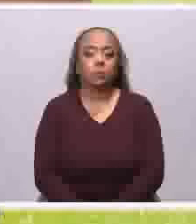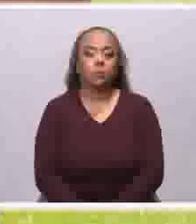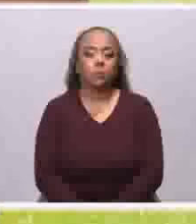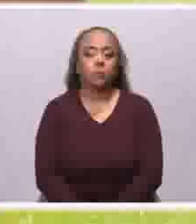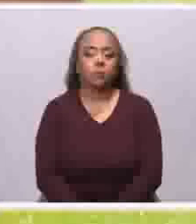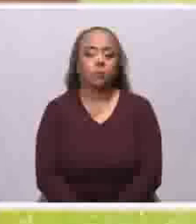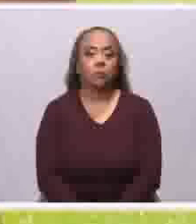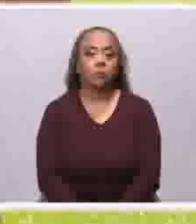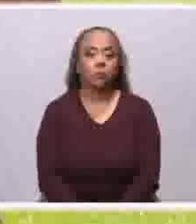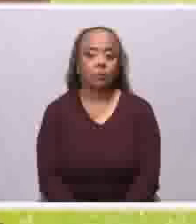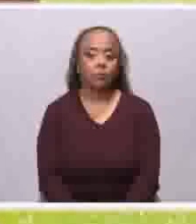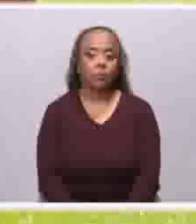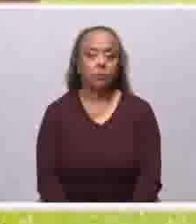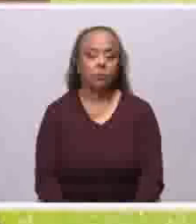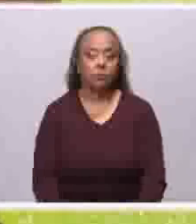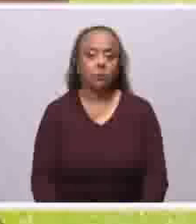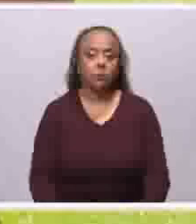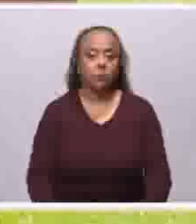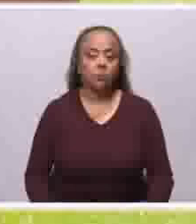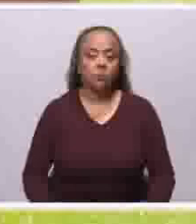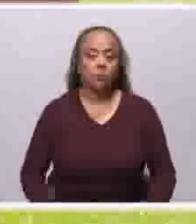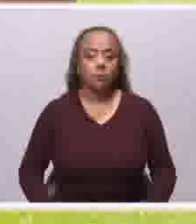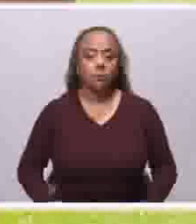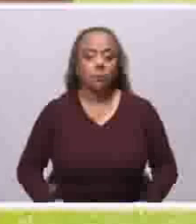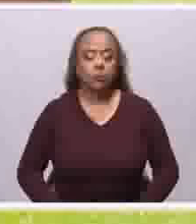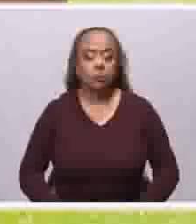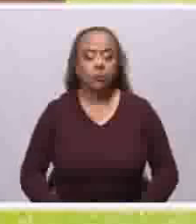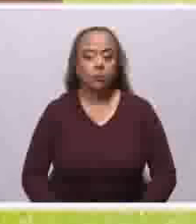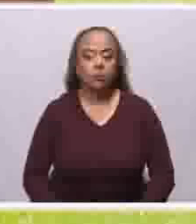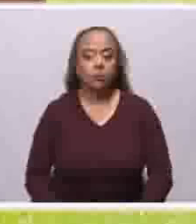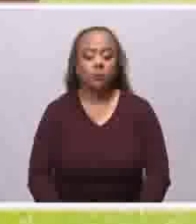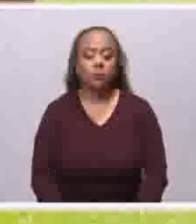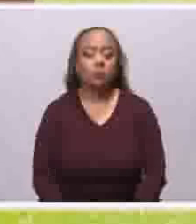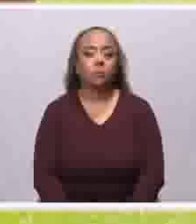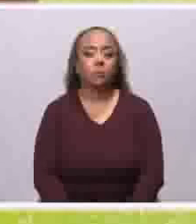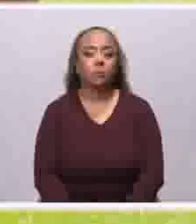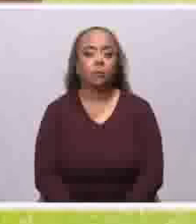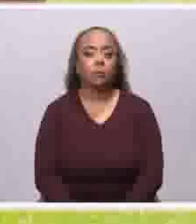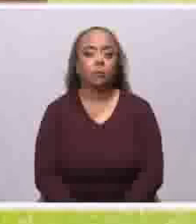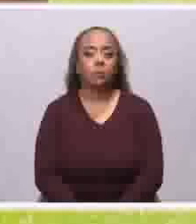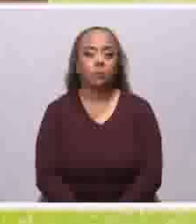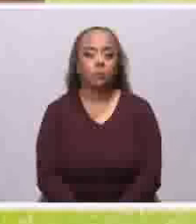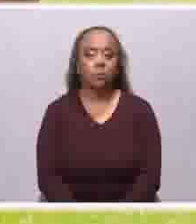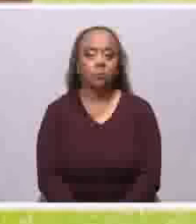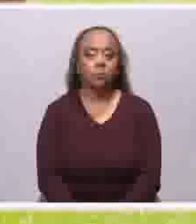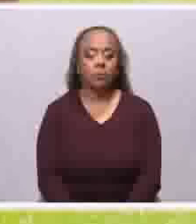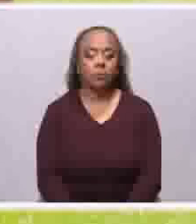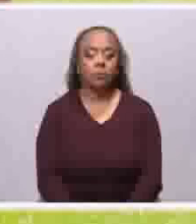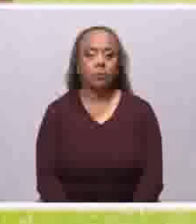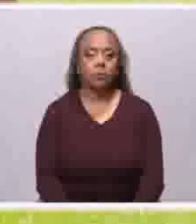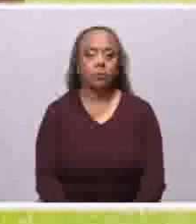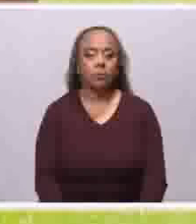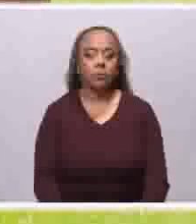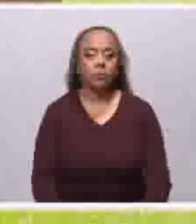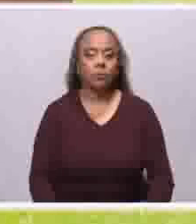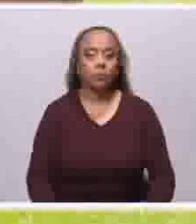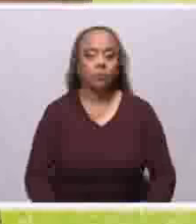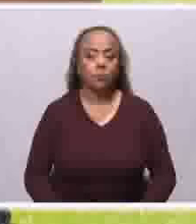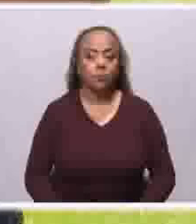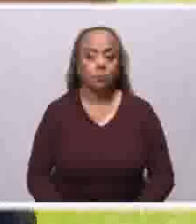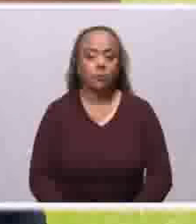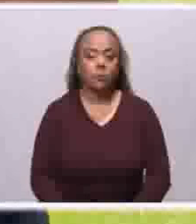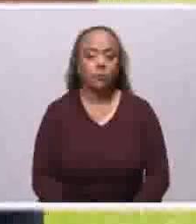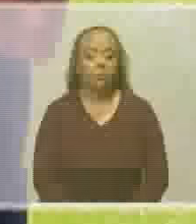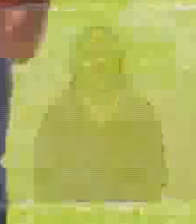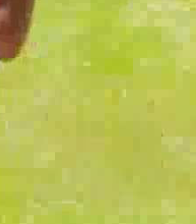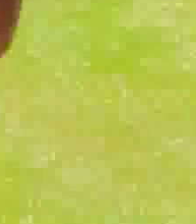que por cierto yo les quiero hacer una recomendación mis queridos compañeros A ver pásense a Telecable Ah bueno no